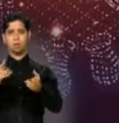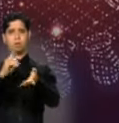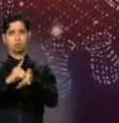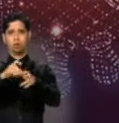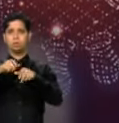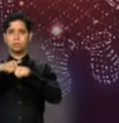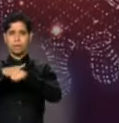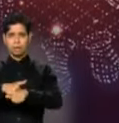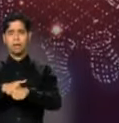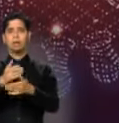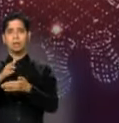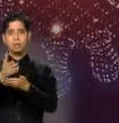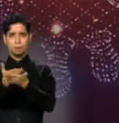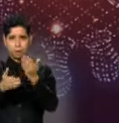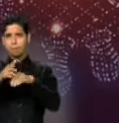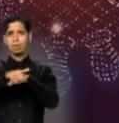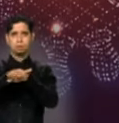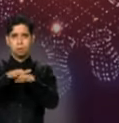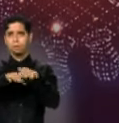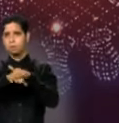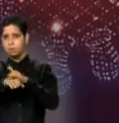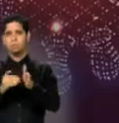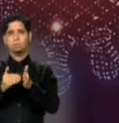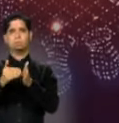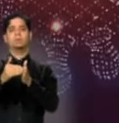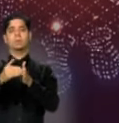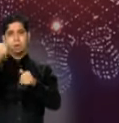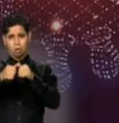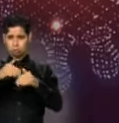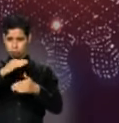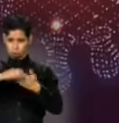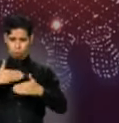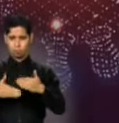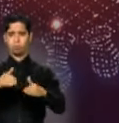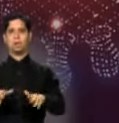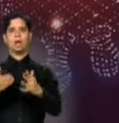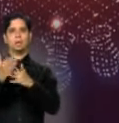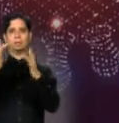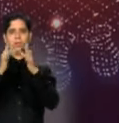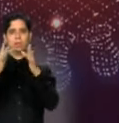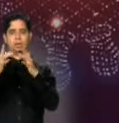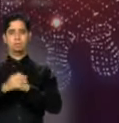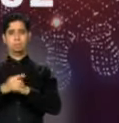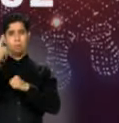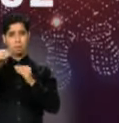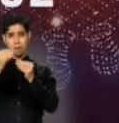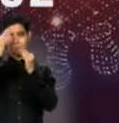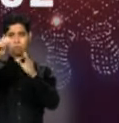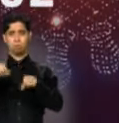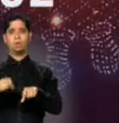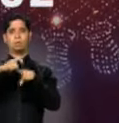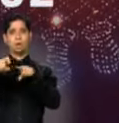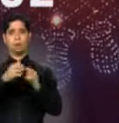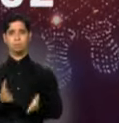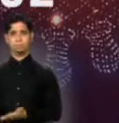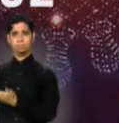instrucciones médicas y lávate las manos constantemente. Recuerda que todas tus gestiones las puedes hacer por internet. Además, para información llama al